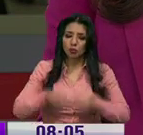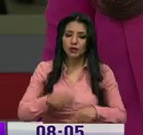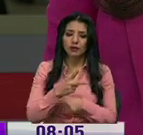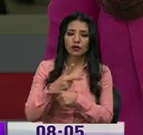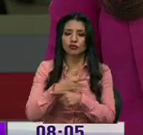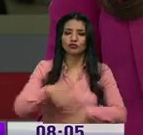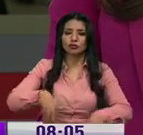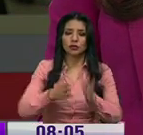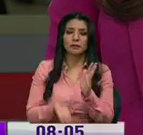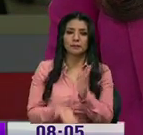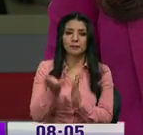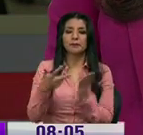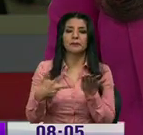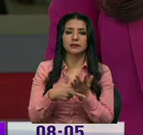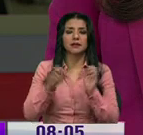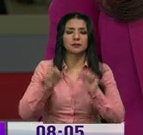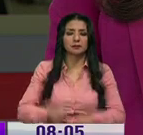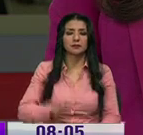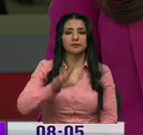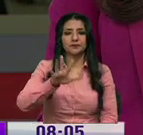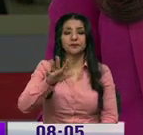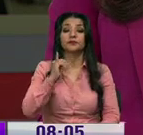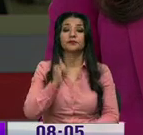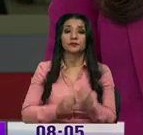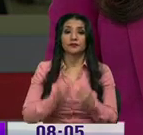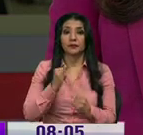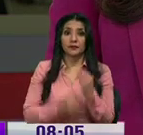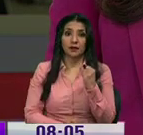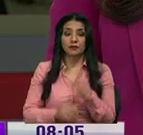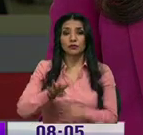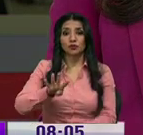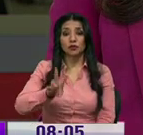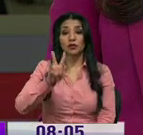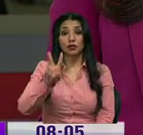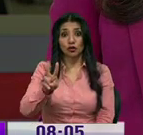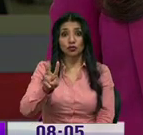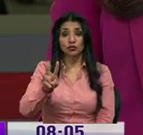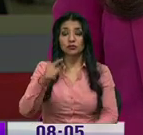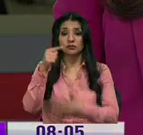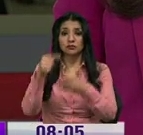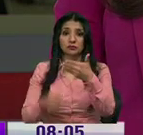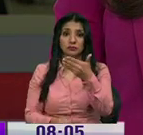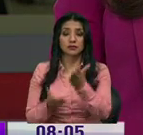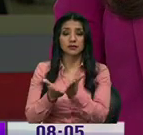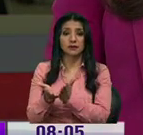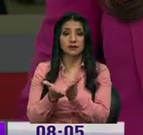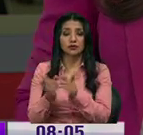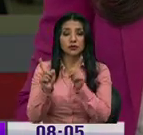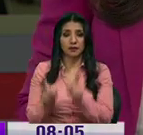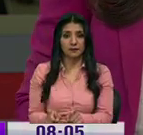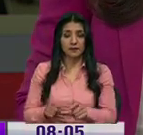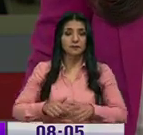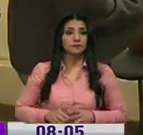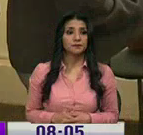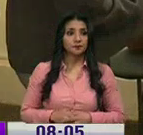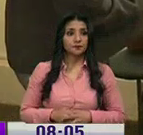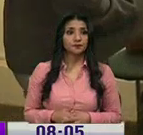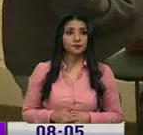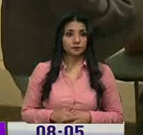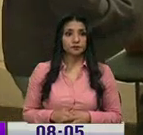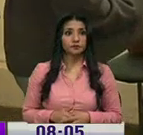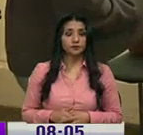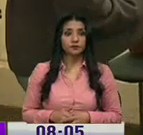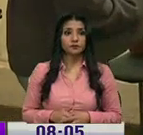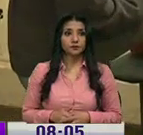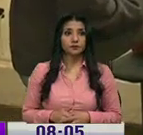pleno el incremento de la tarifa a 35 centavos, con 42 parámetros que deberá cumplir el gremio. Sistema de ayuda